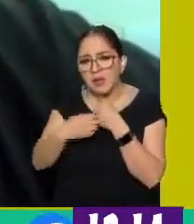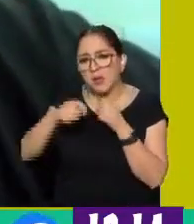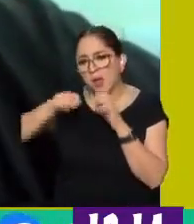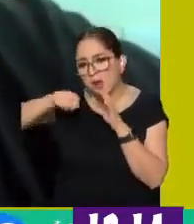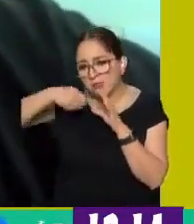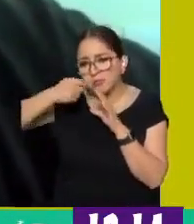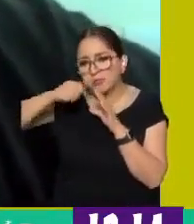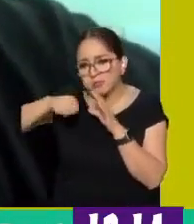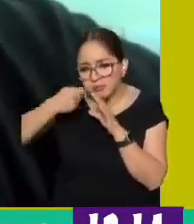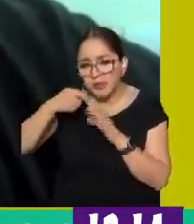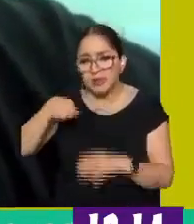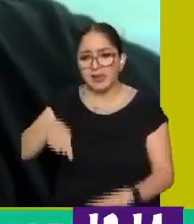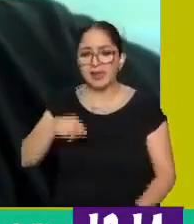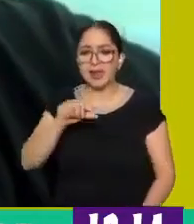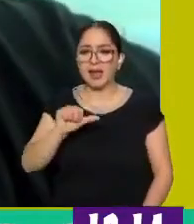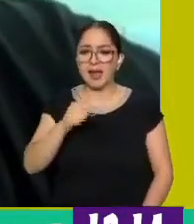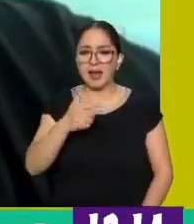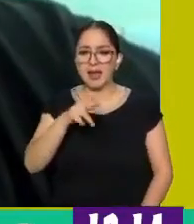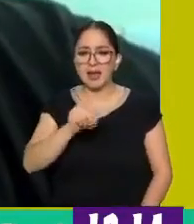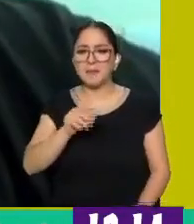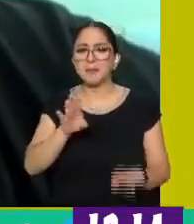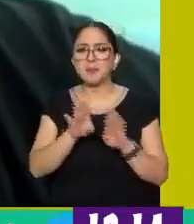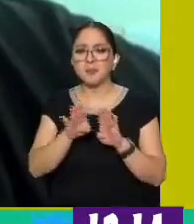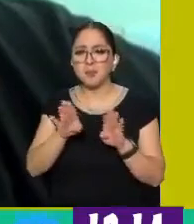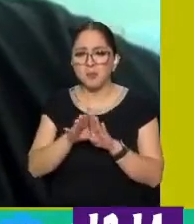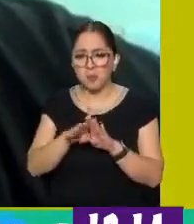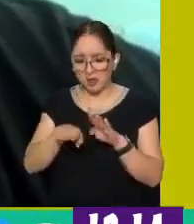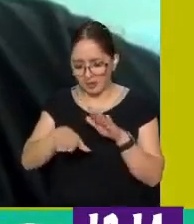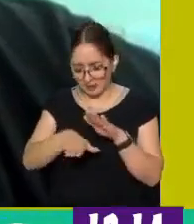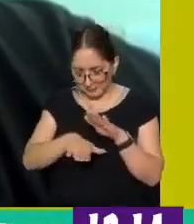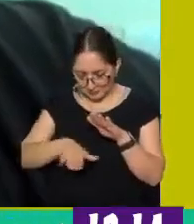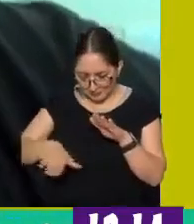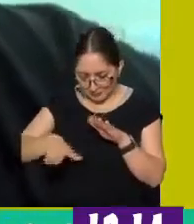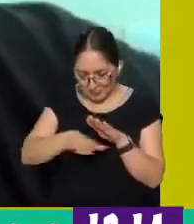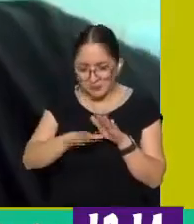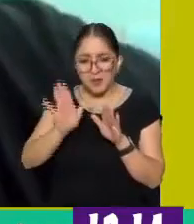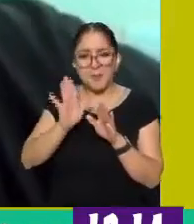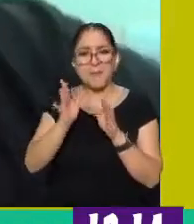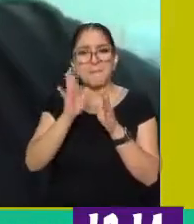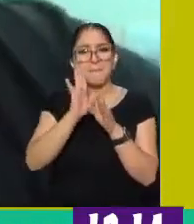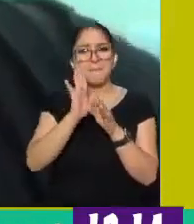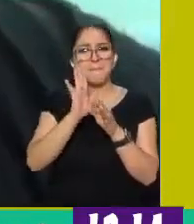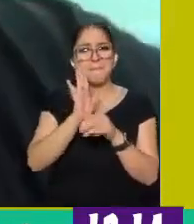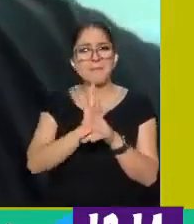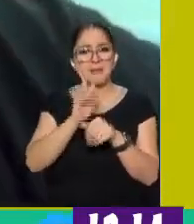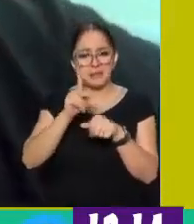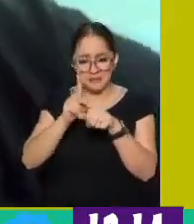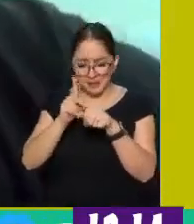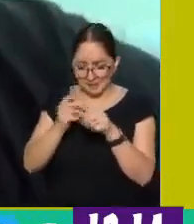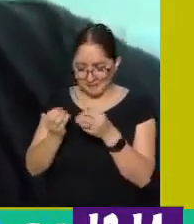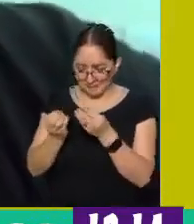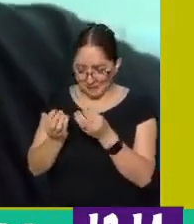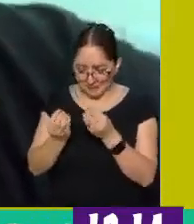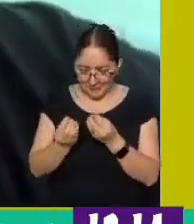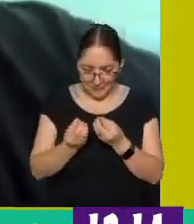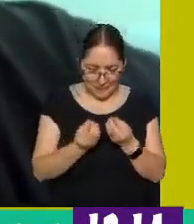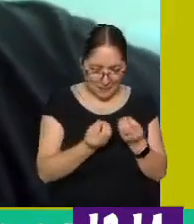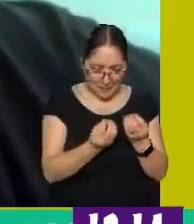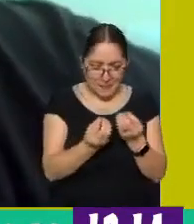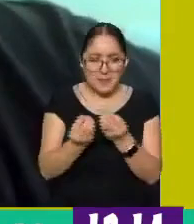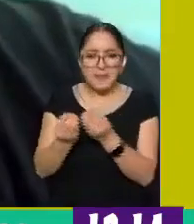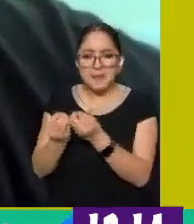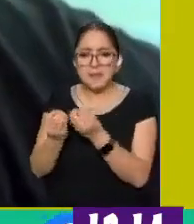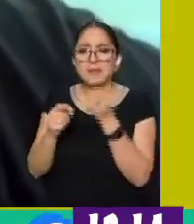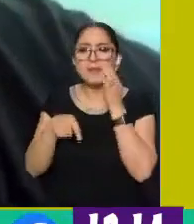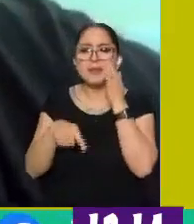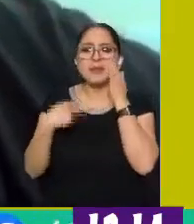caldo con esa alga, quedaba un cristalito abajo en el recipiente donde lo preparaban. Lo aisló, vio qué era